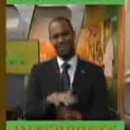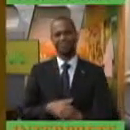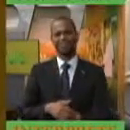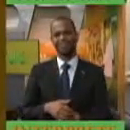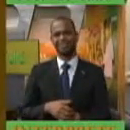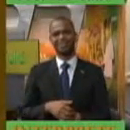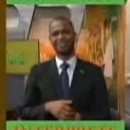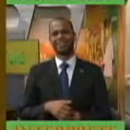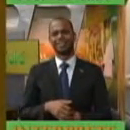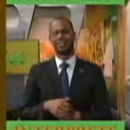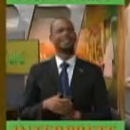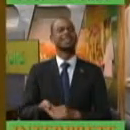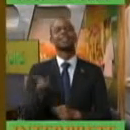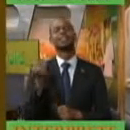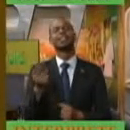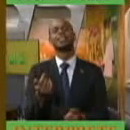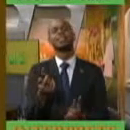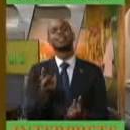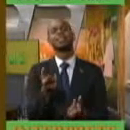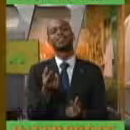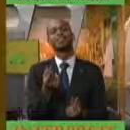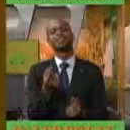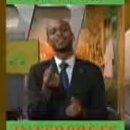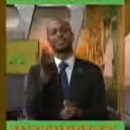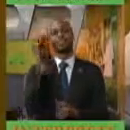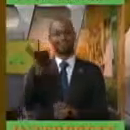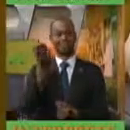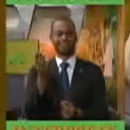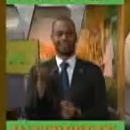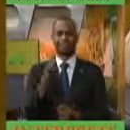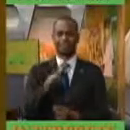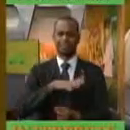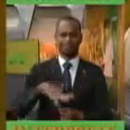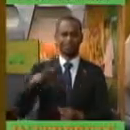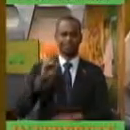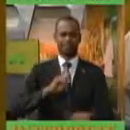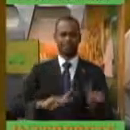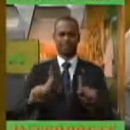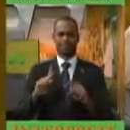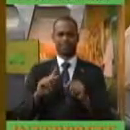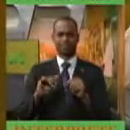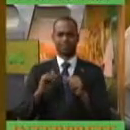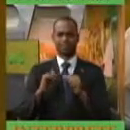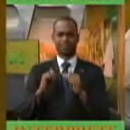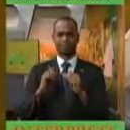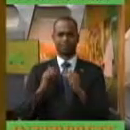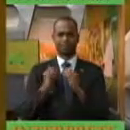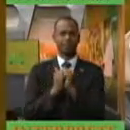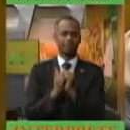nota. Cuéntanos, ¿qué está haciéndose allá con la población